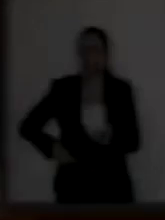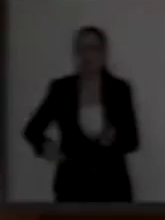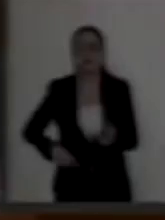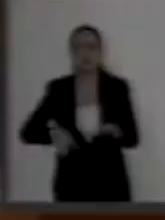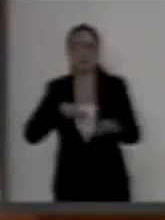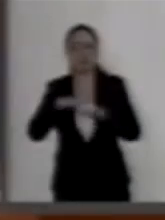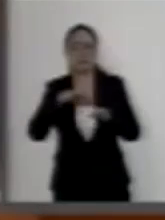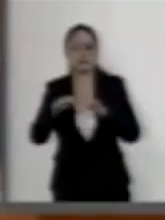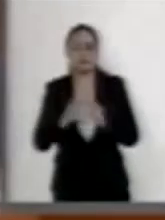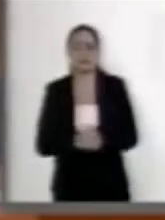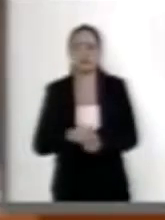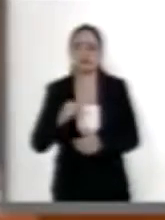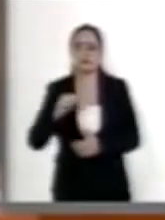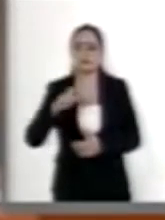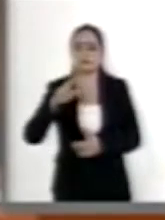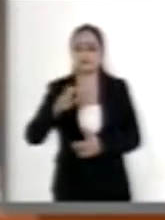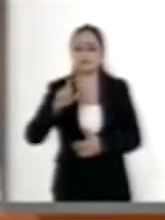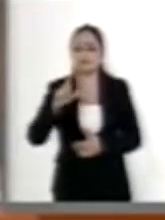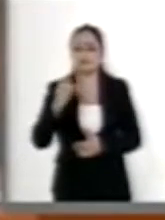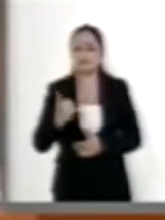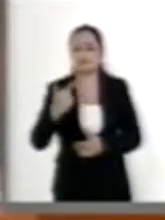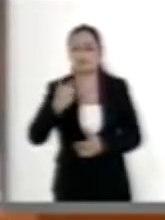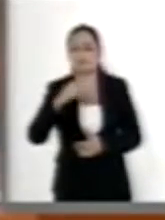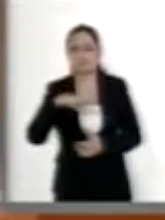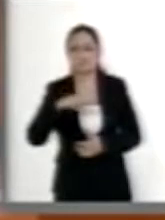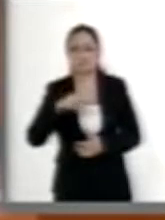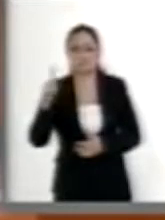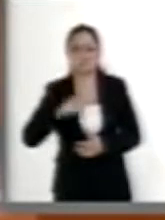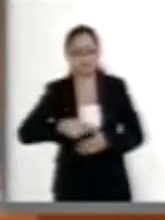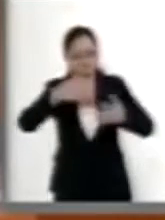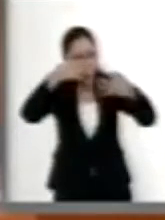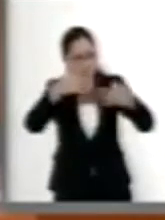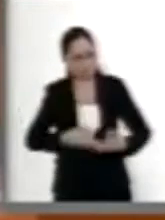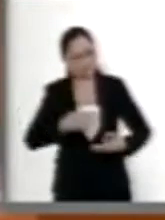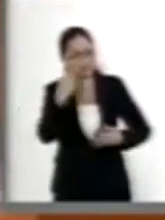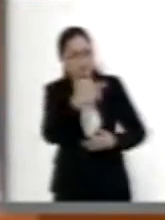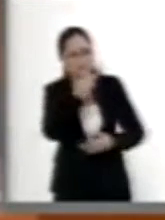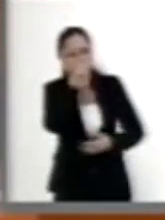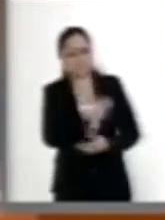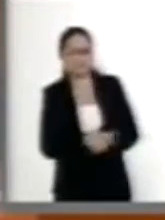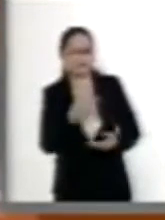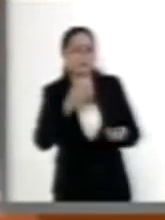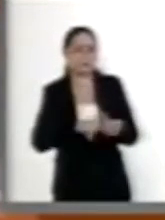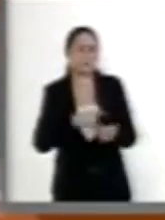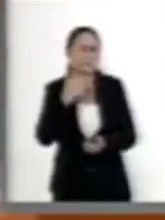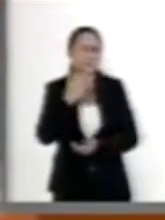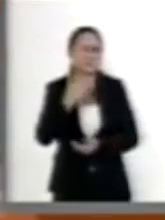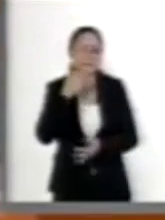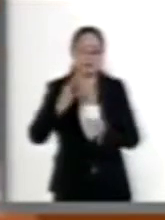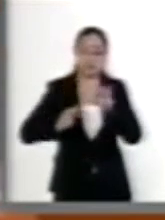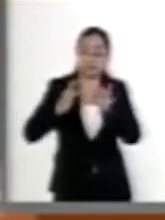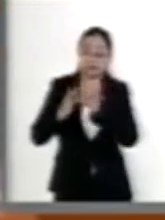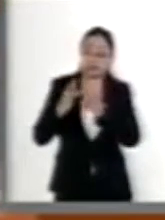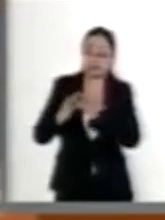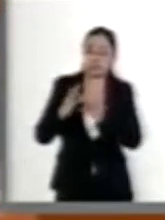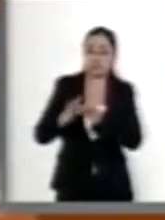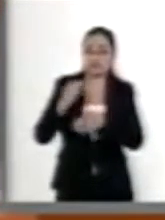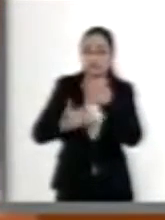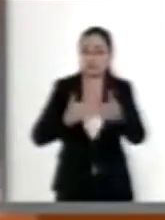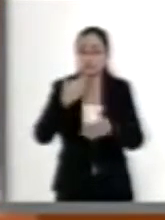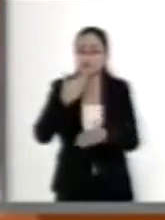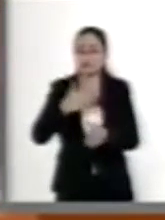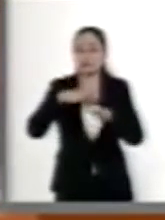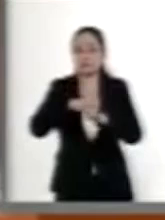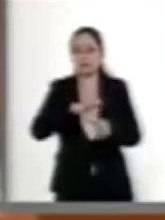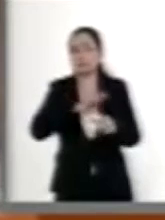Arely Gómez ha sido una servidora pública íntegra y proba, que ha cumplido